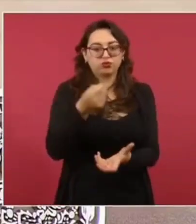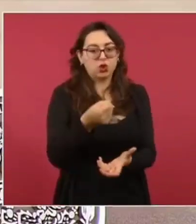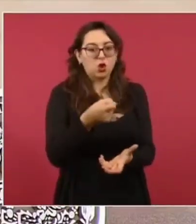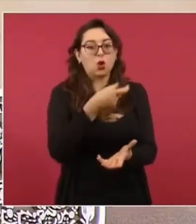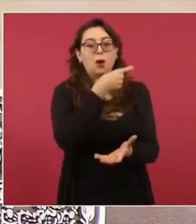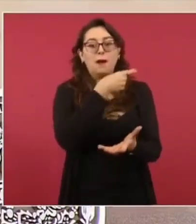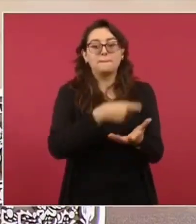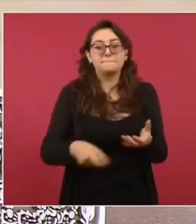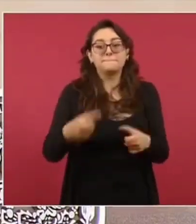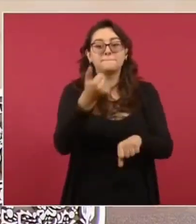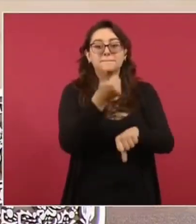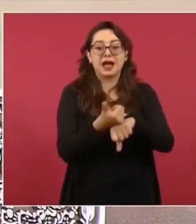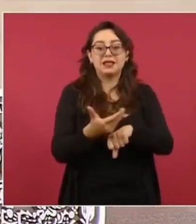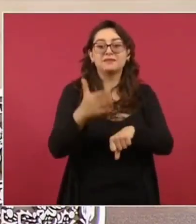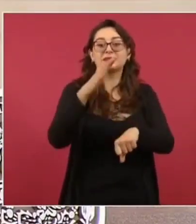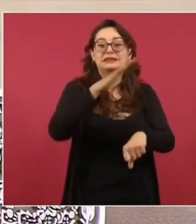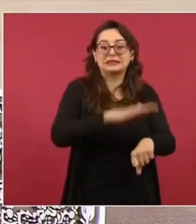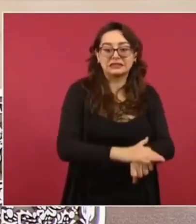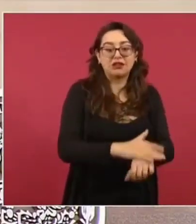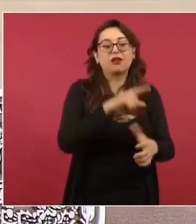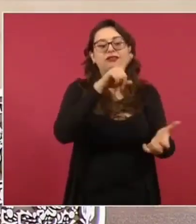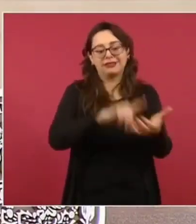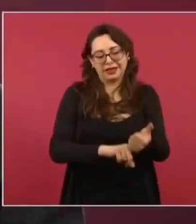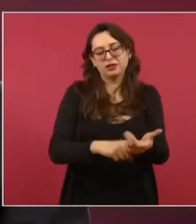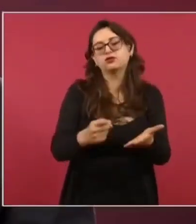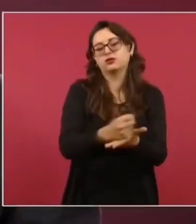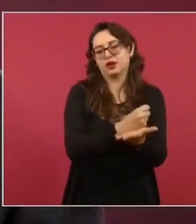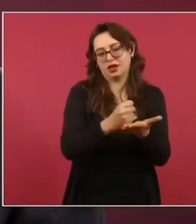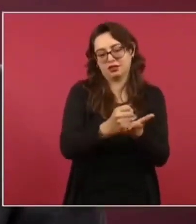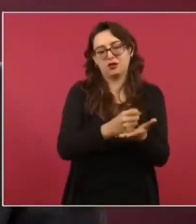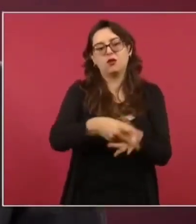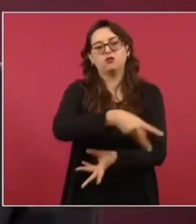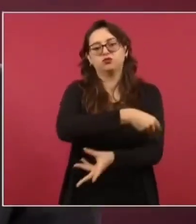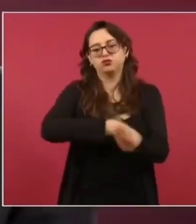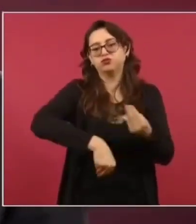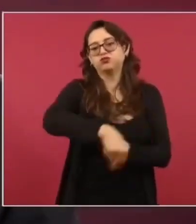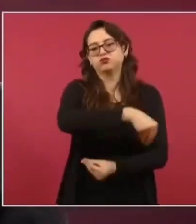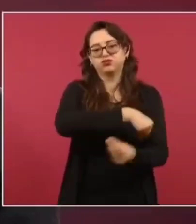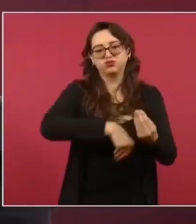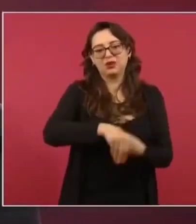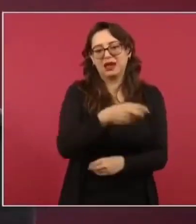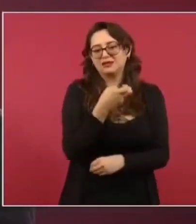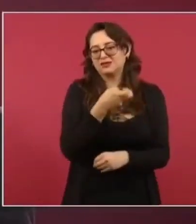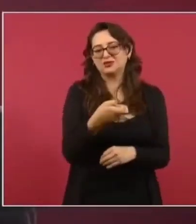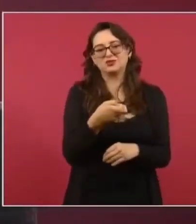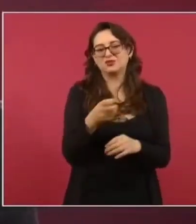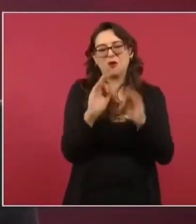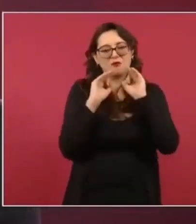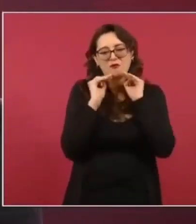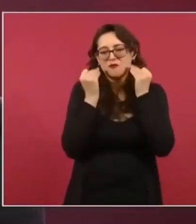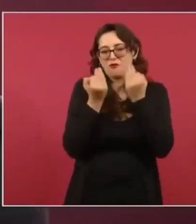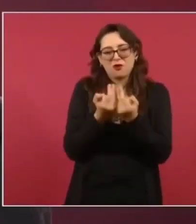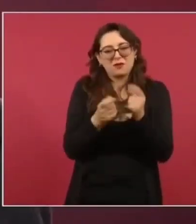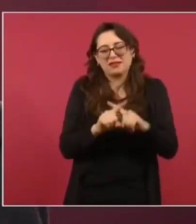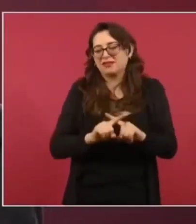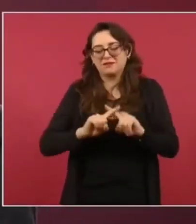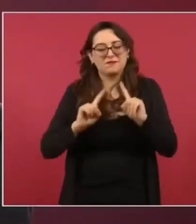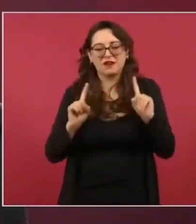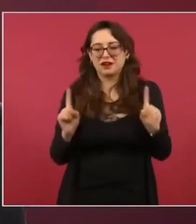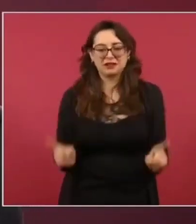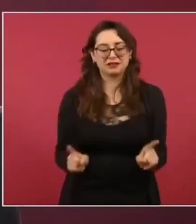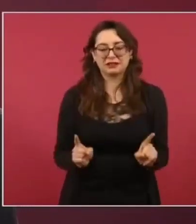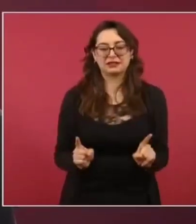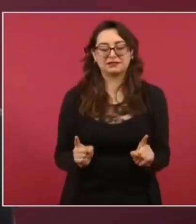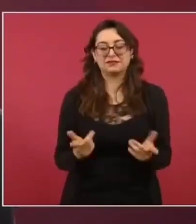que produce flujo. Entonces, ahí es en donde vemos e insistimos que